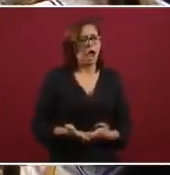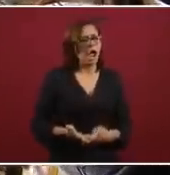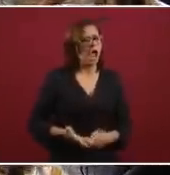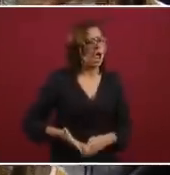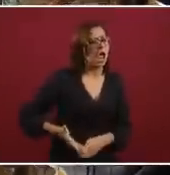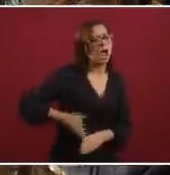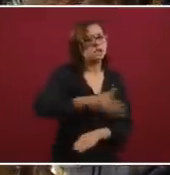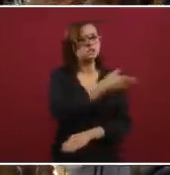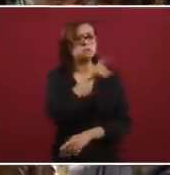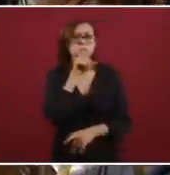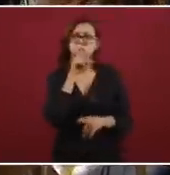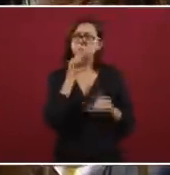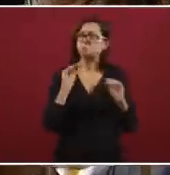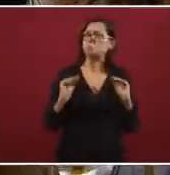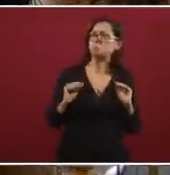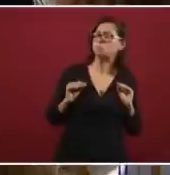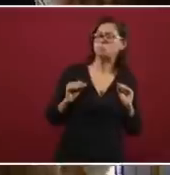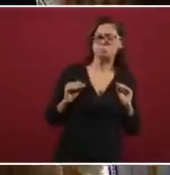que Salinas